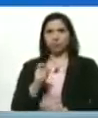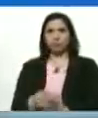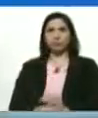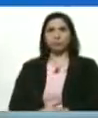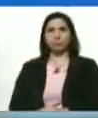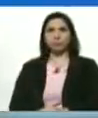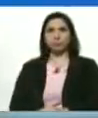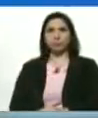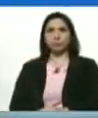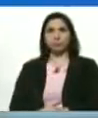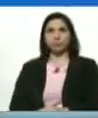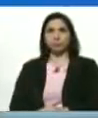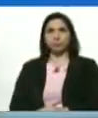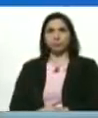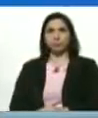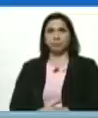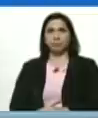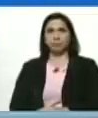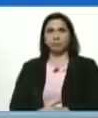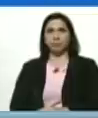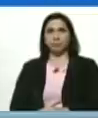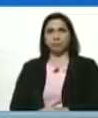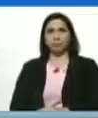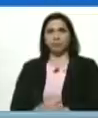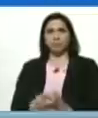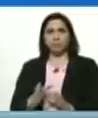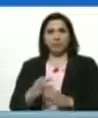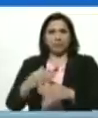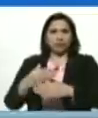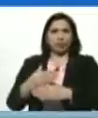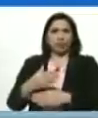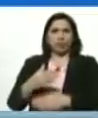de presiones indebidas criminales